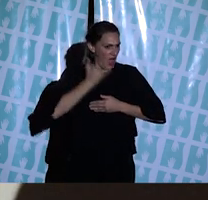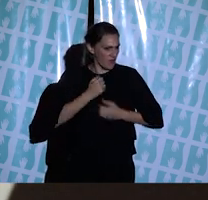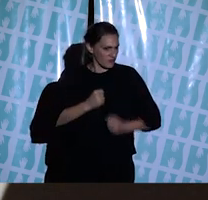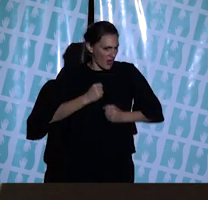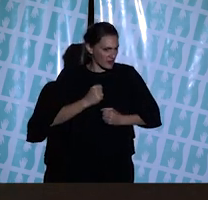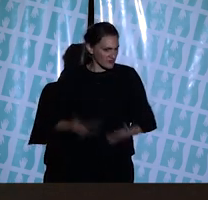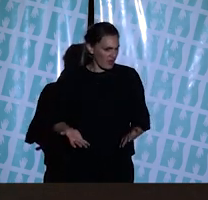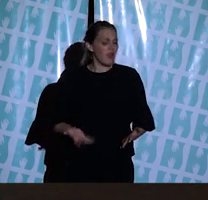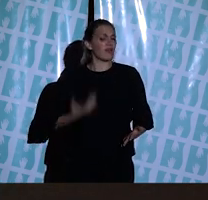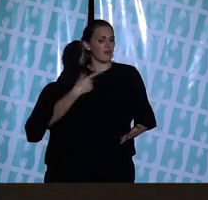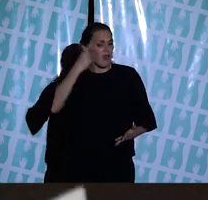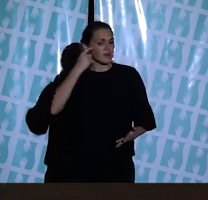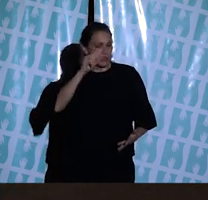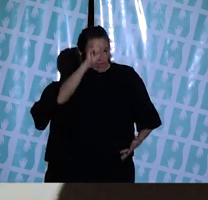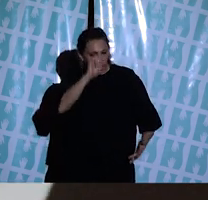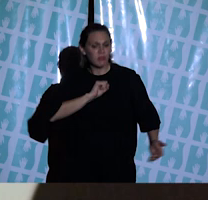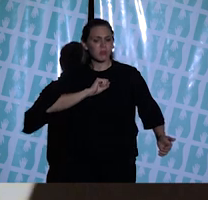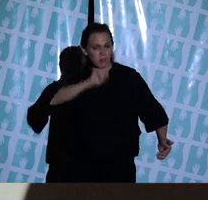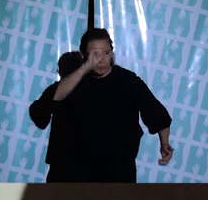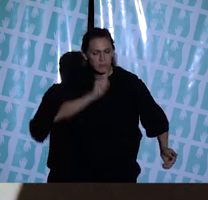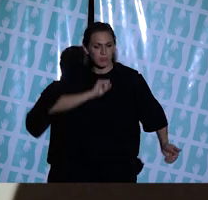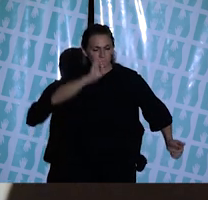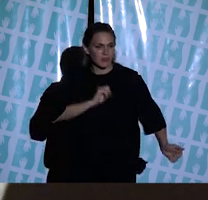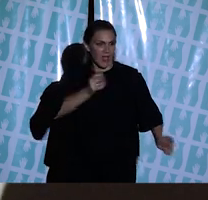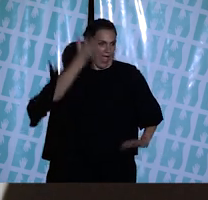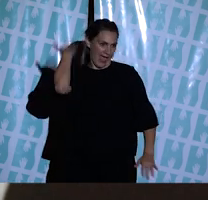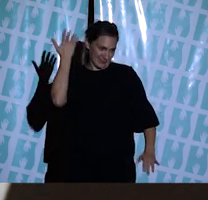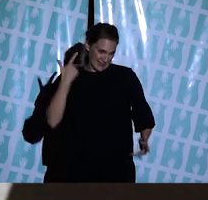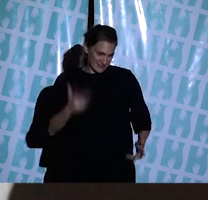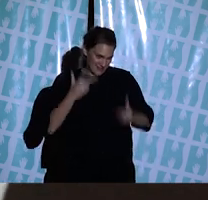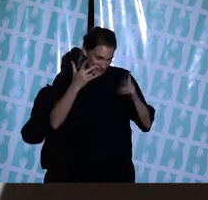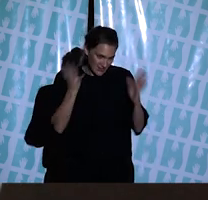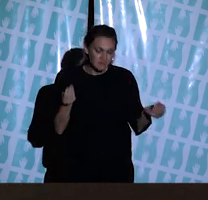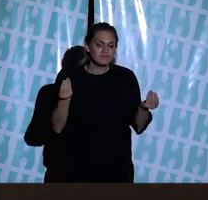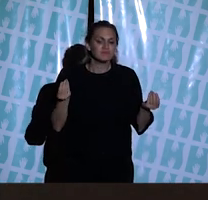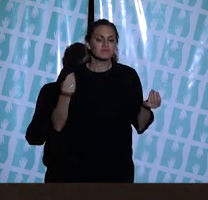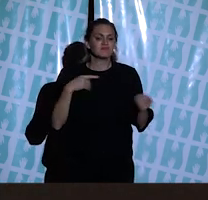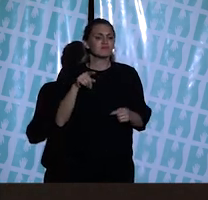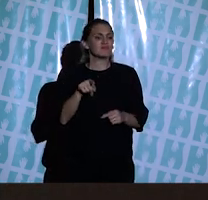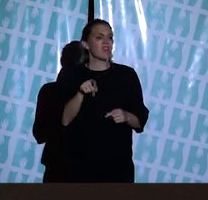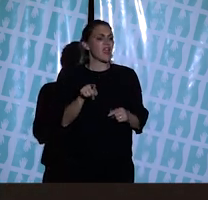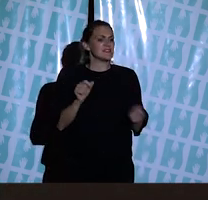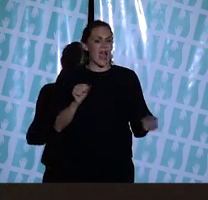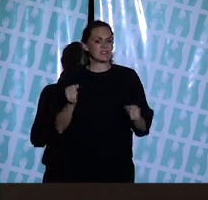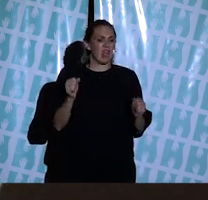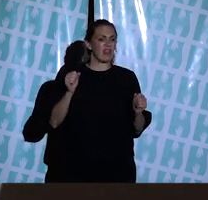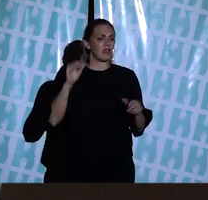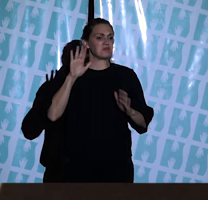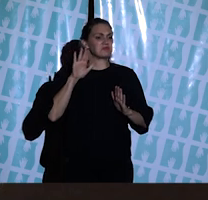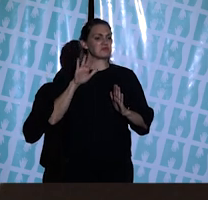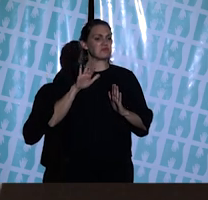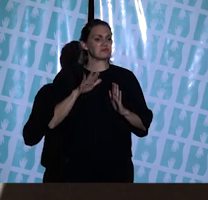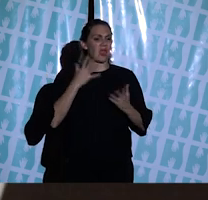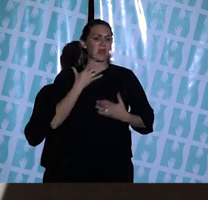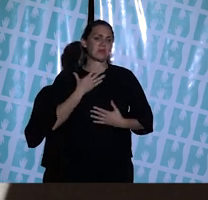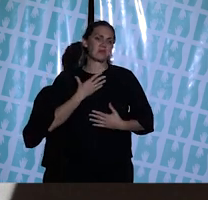más cómo enfrentar y resolver en vez de todo lo que vimos antes, más probable que ese malestar y esa ansiedad baje, no